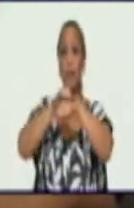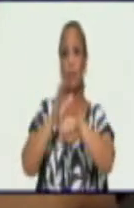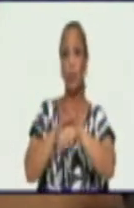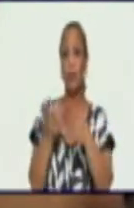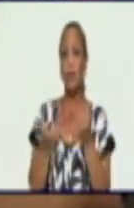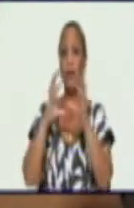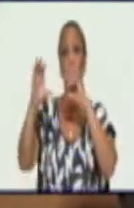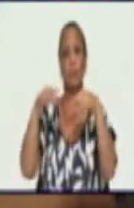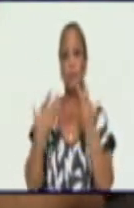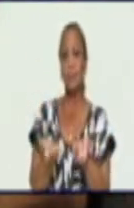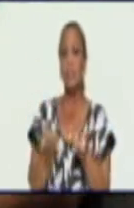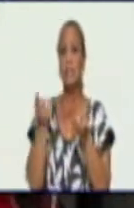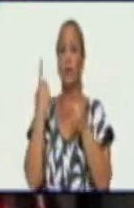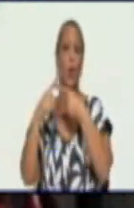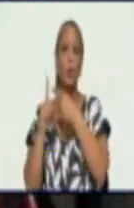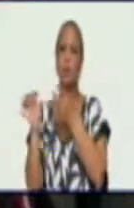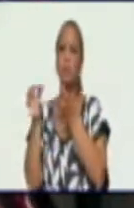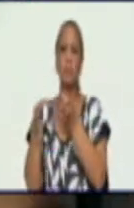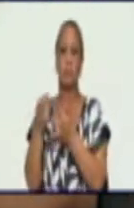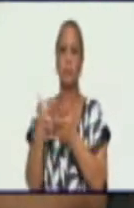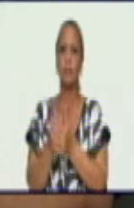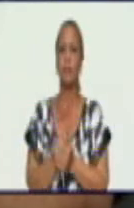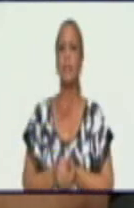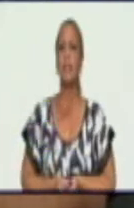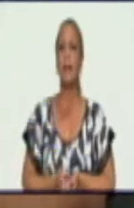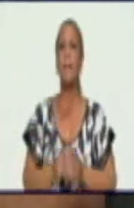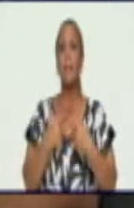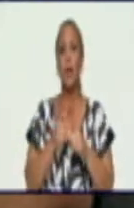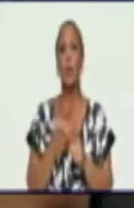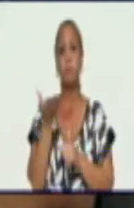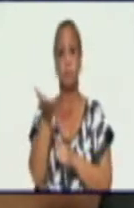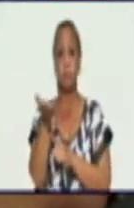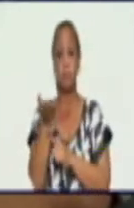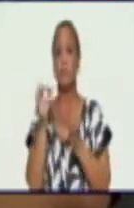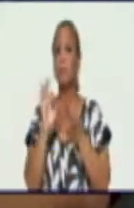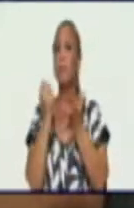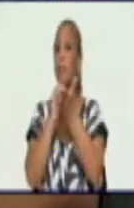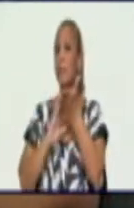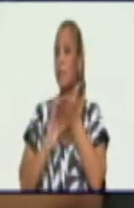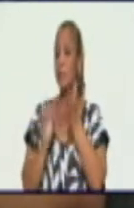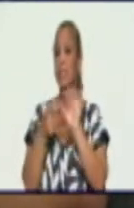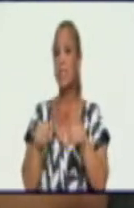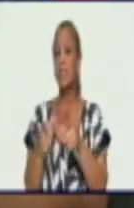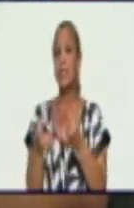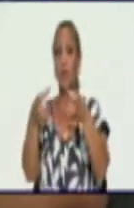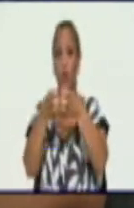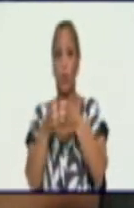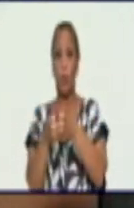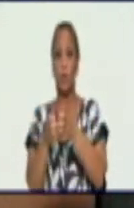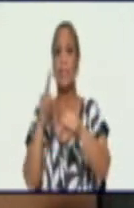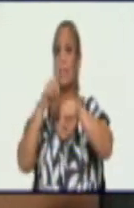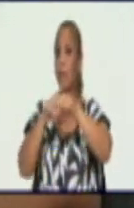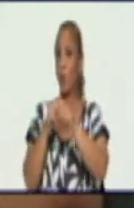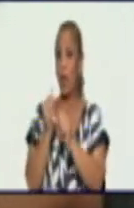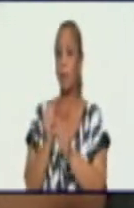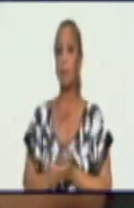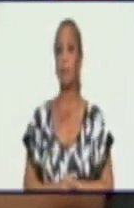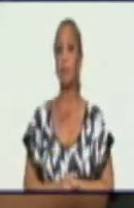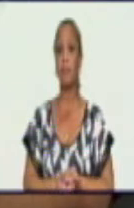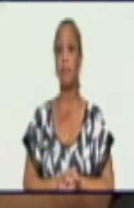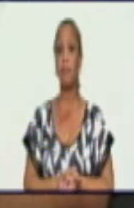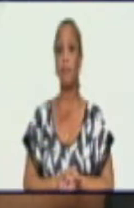Bueno, eso es prioridad y se mantiene. Algo que tiene que hacer la solicitud al grupo temporal, que en cada municipio son los intendentes, y que en el gobierno, en la provincia